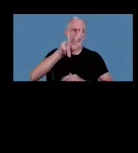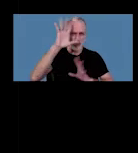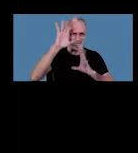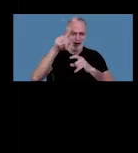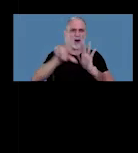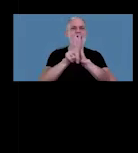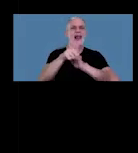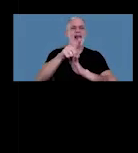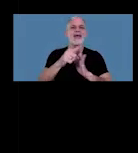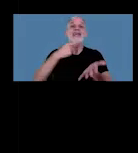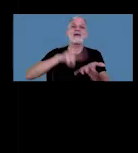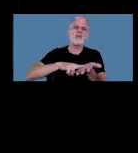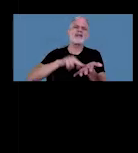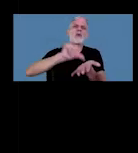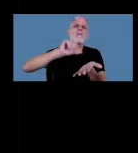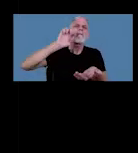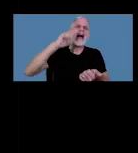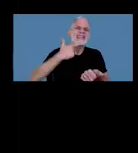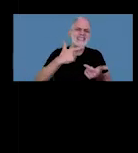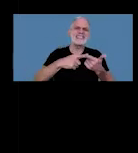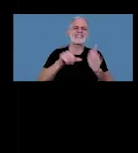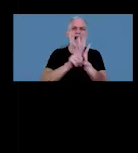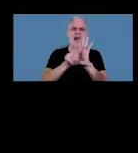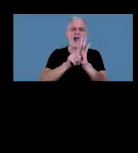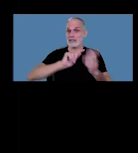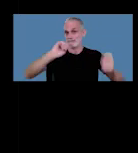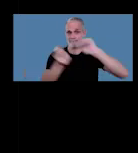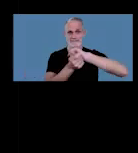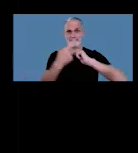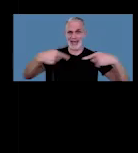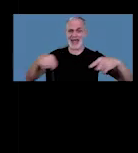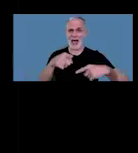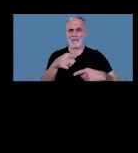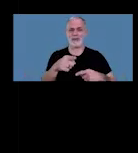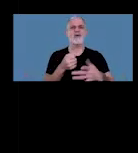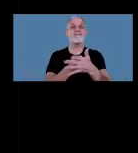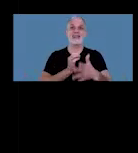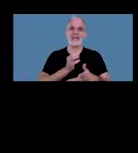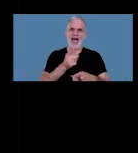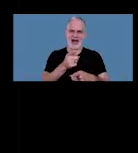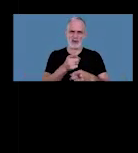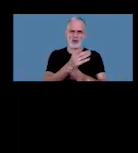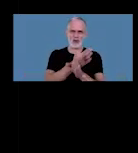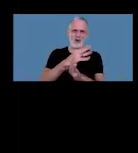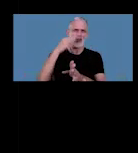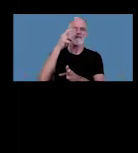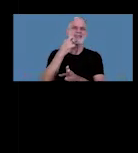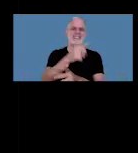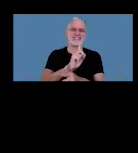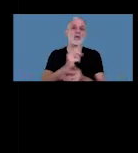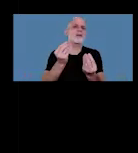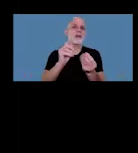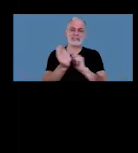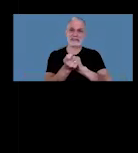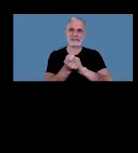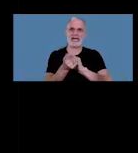que trajo impuesto país? Esa ley que hizo una gran modificación ese fin de año. ¿Y por qué decimos esto? Porque